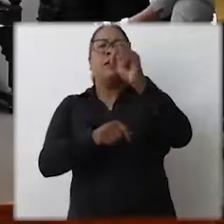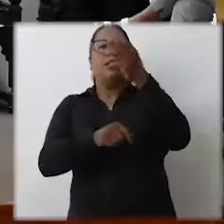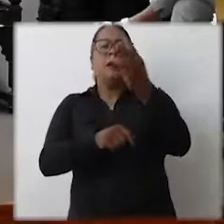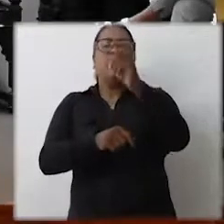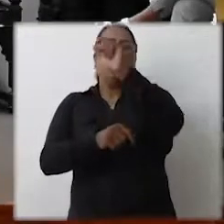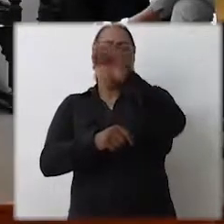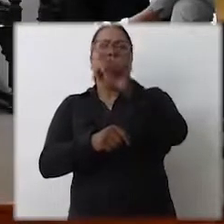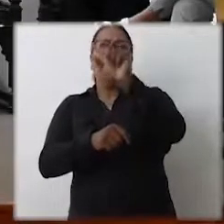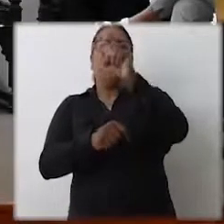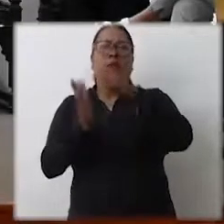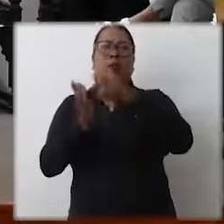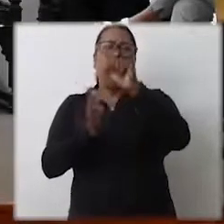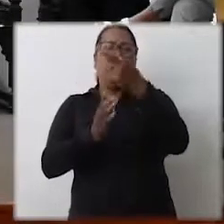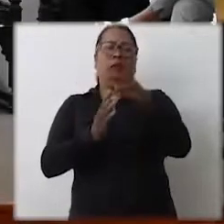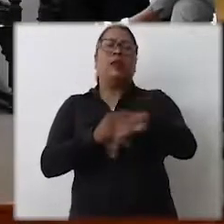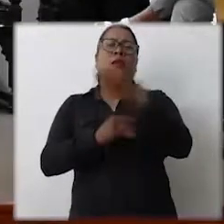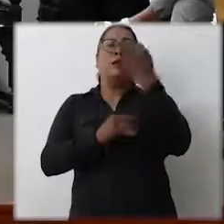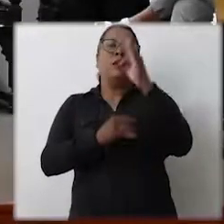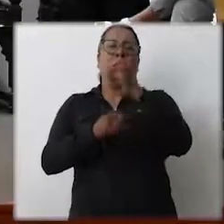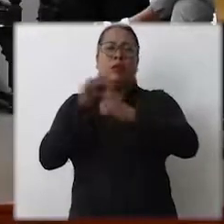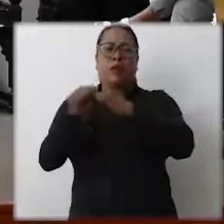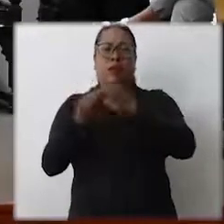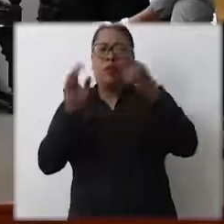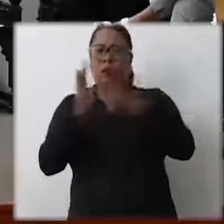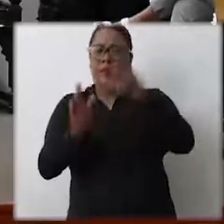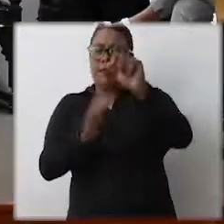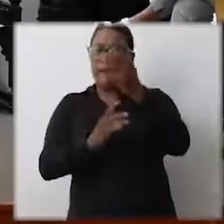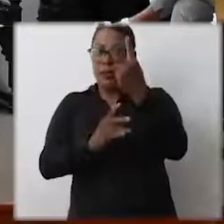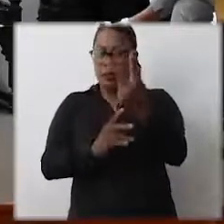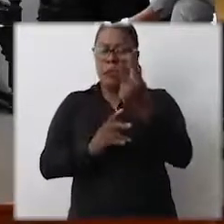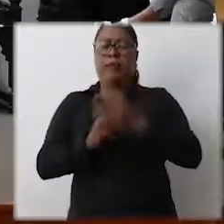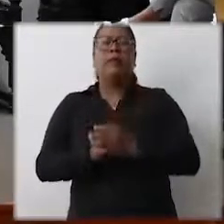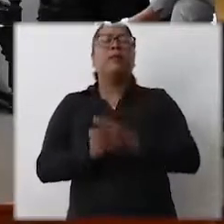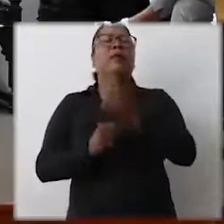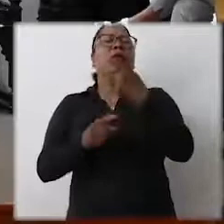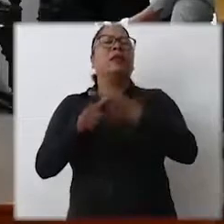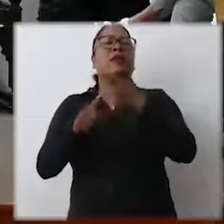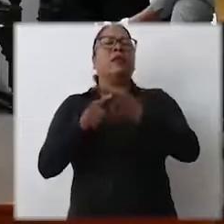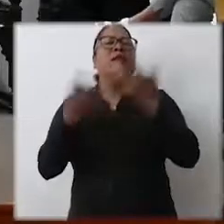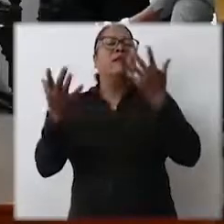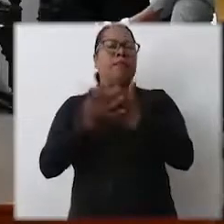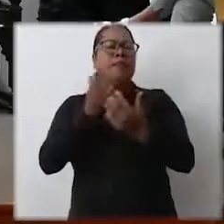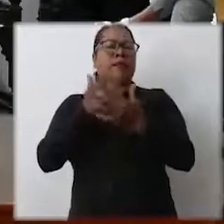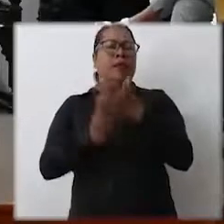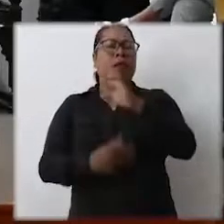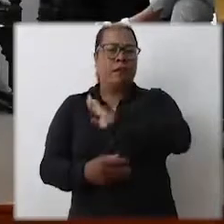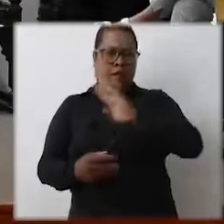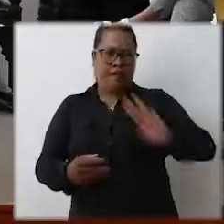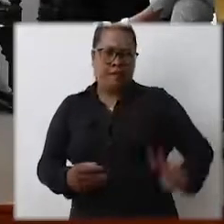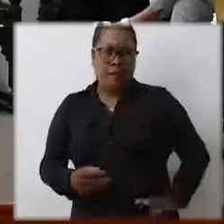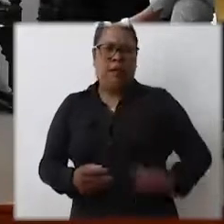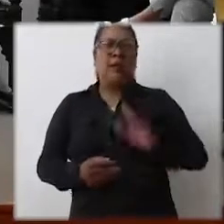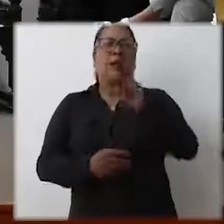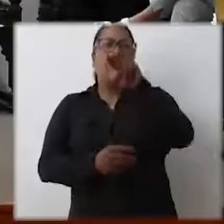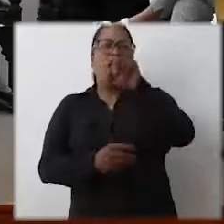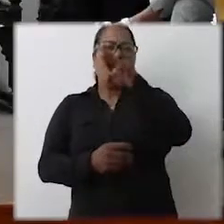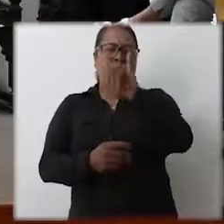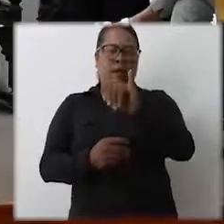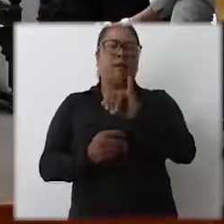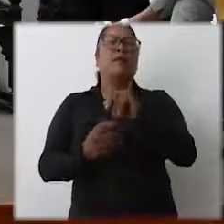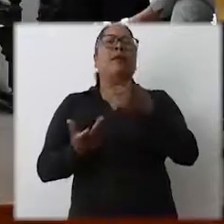y todo tipo de documentos que han sido presentados ante la Mesa Única de Atención al Comercio en Vía